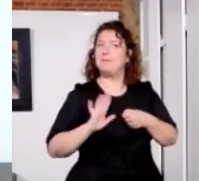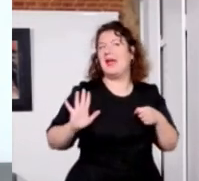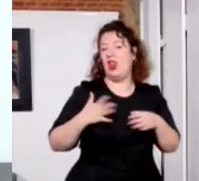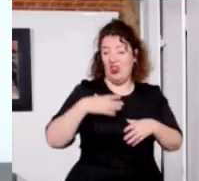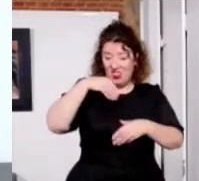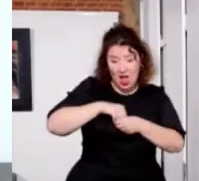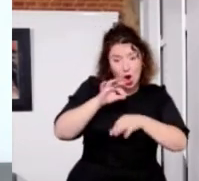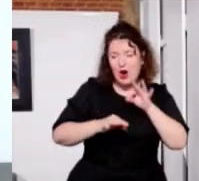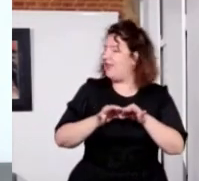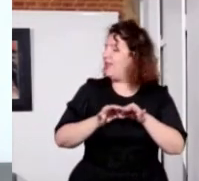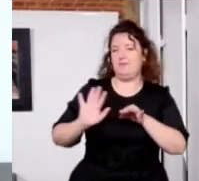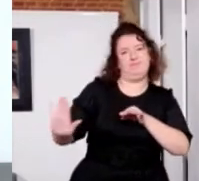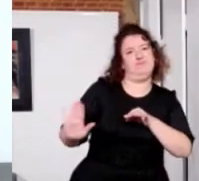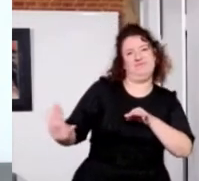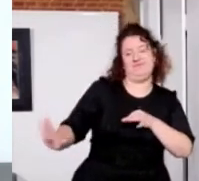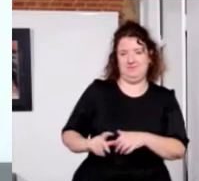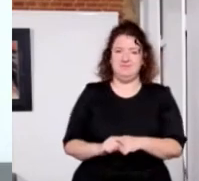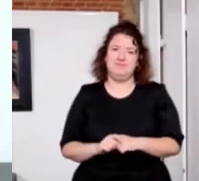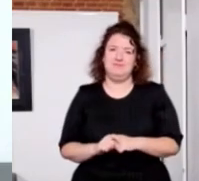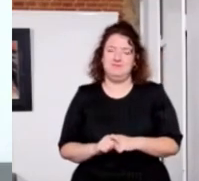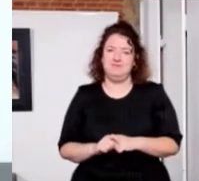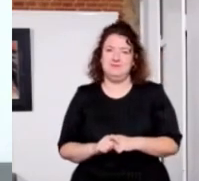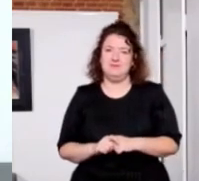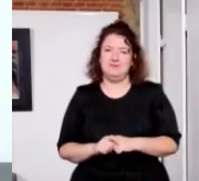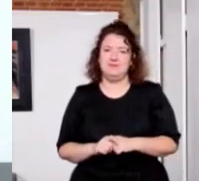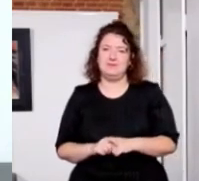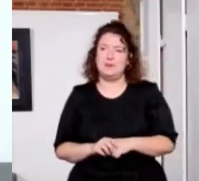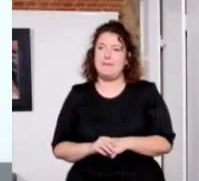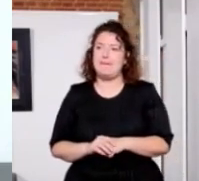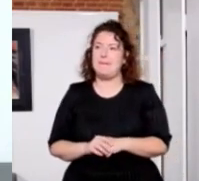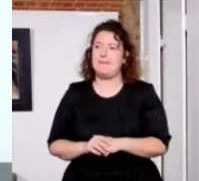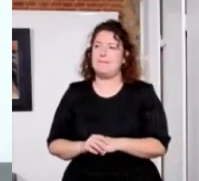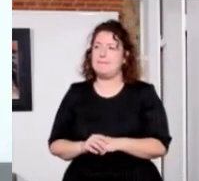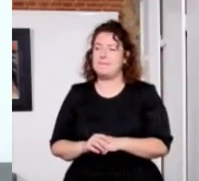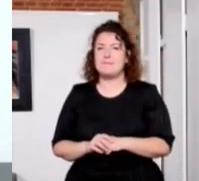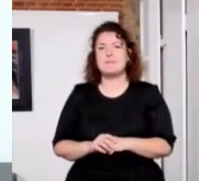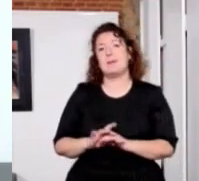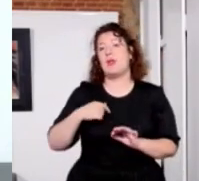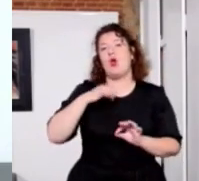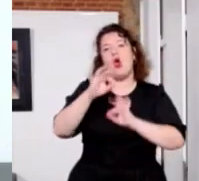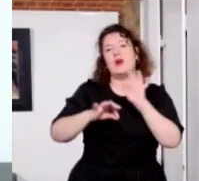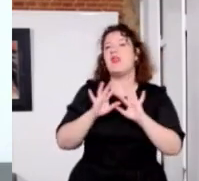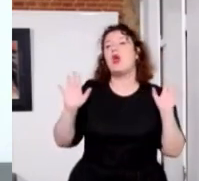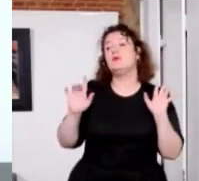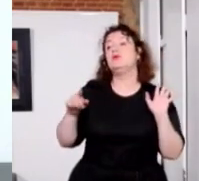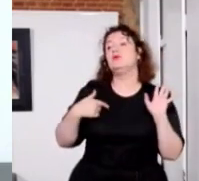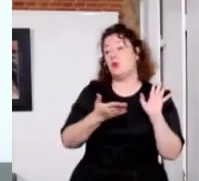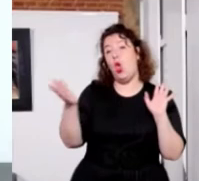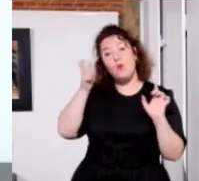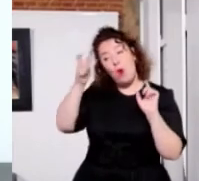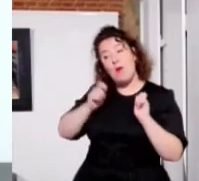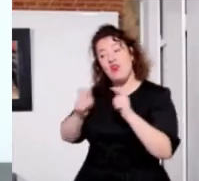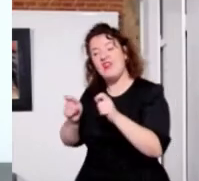damos en nuestras organizaciones. En nuestras organizaciones hacemos todo para el pueblo, pero sin el